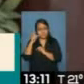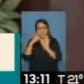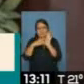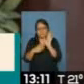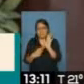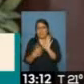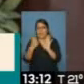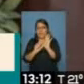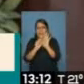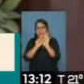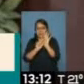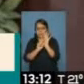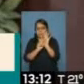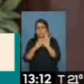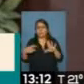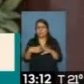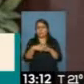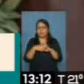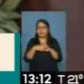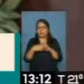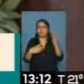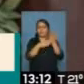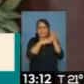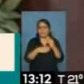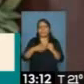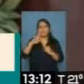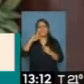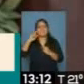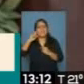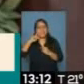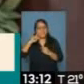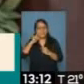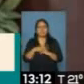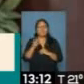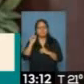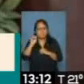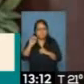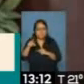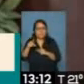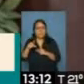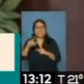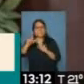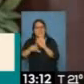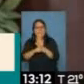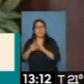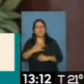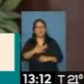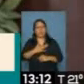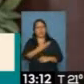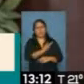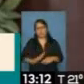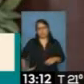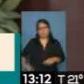¿no? Que es el régimen de incentivo a grandes inversiones. Esto nuestro gobernador fue